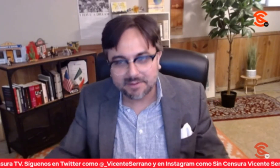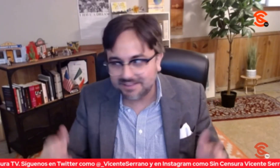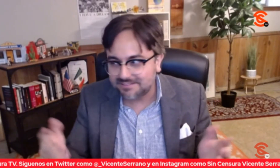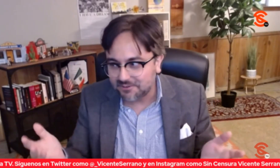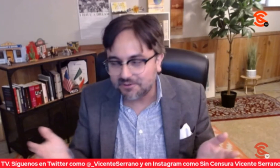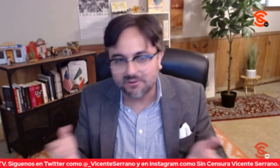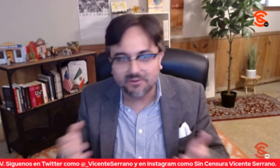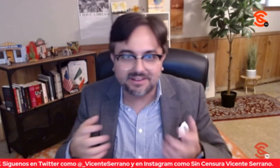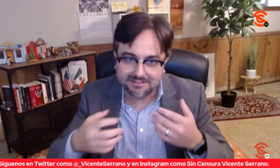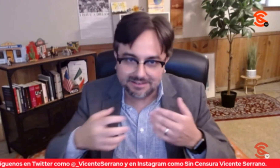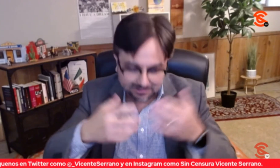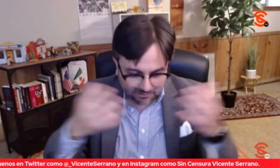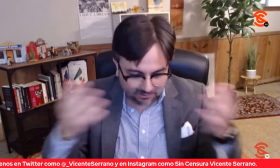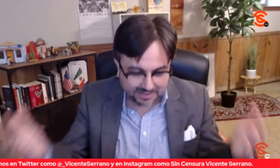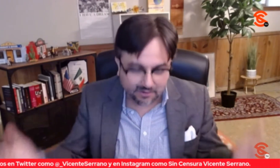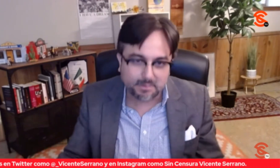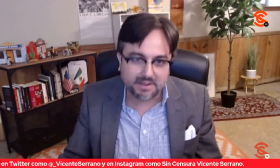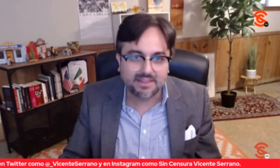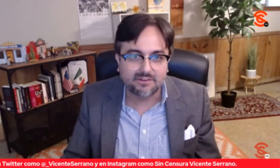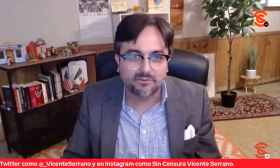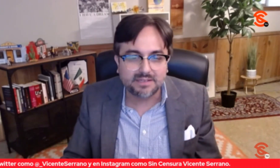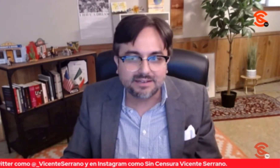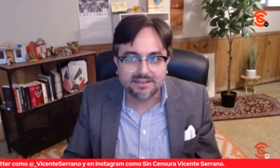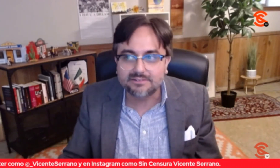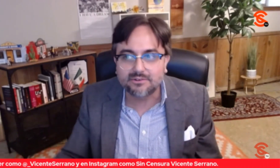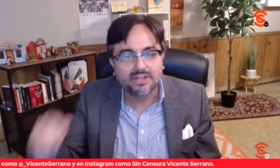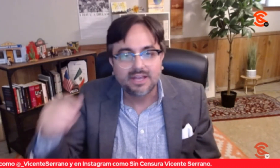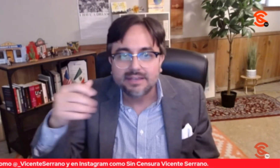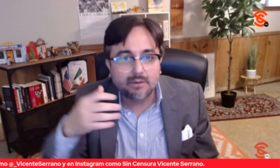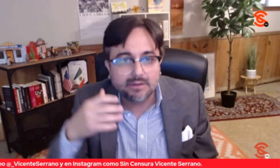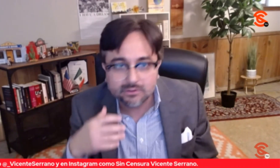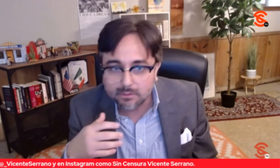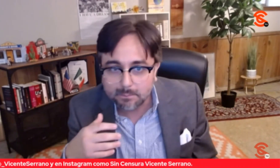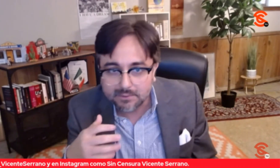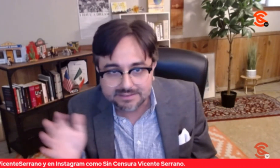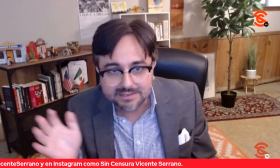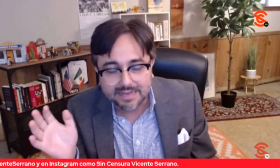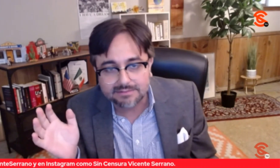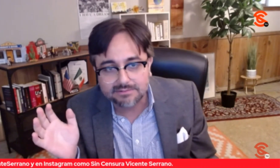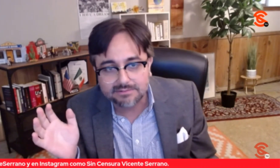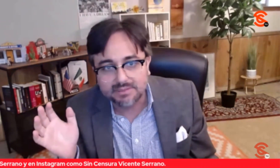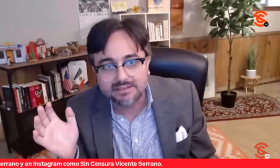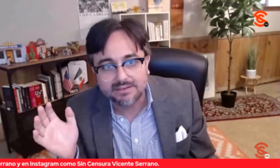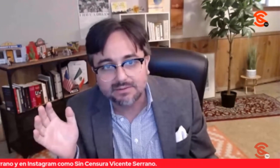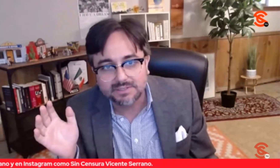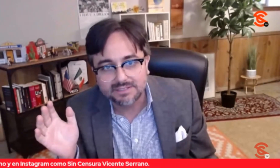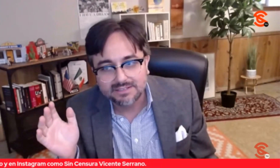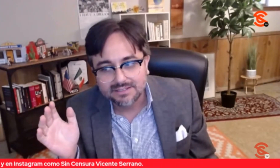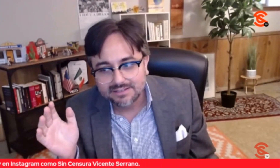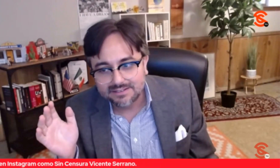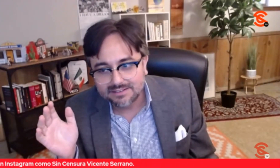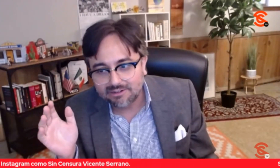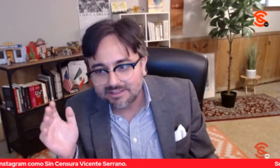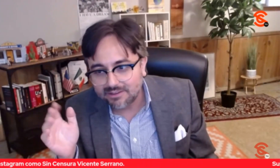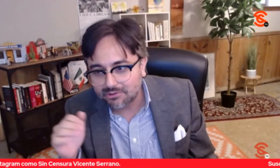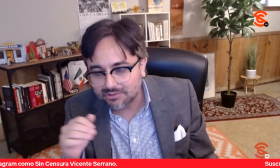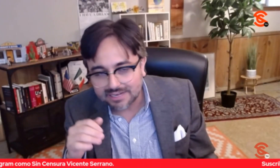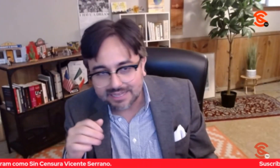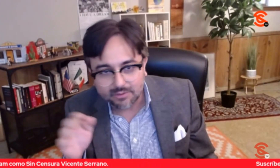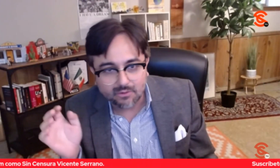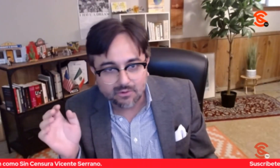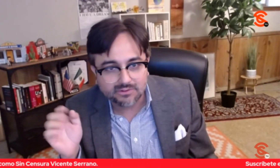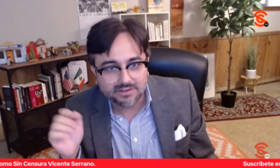En comparación con los que acompañan a los ministros y a cualquier otro politicazo de México, cualquier